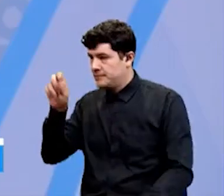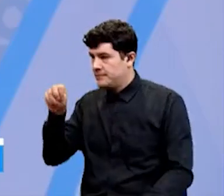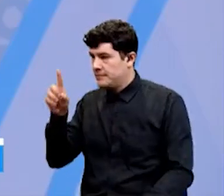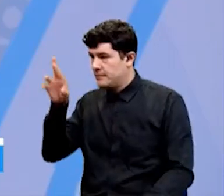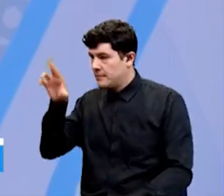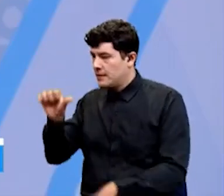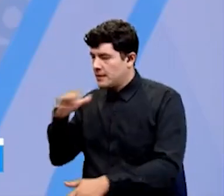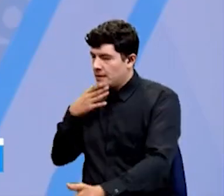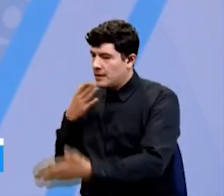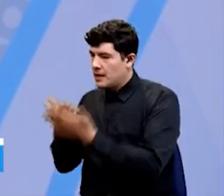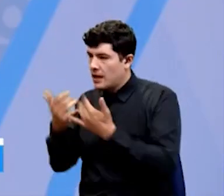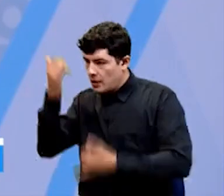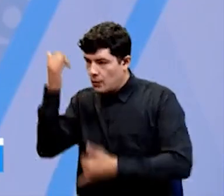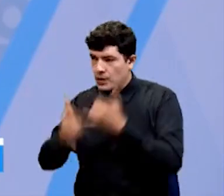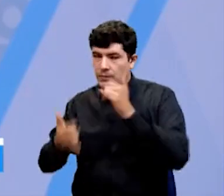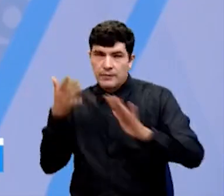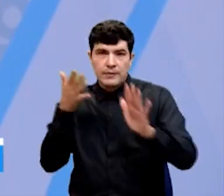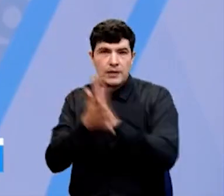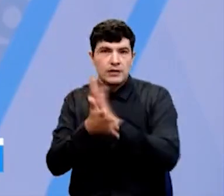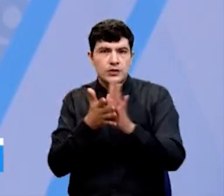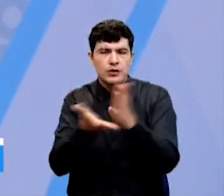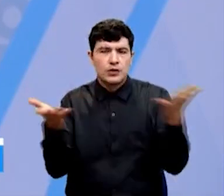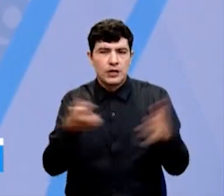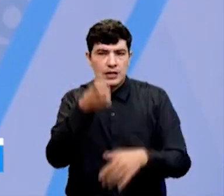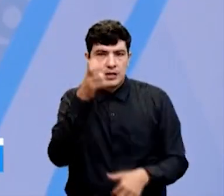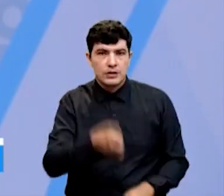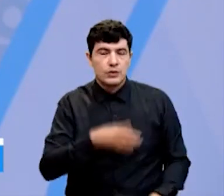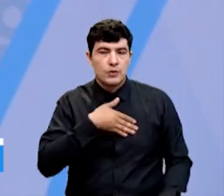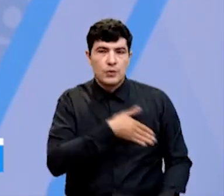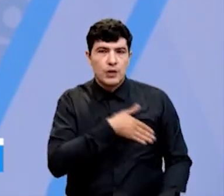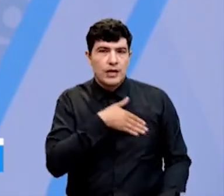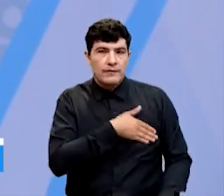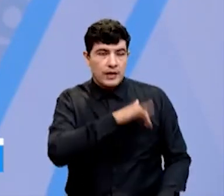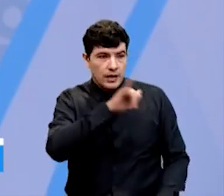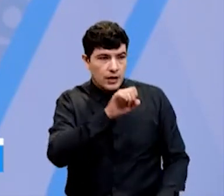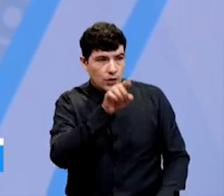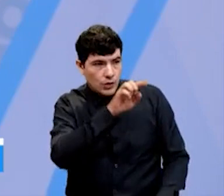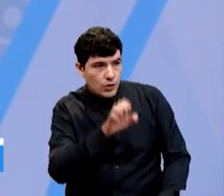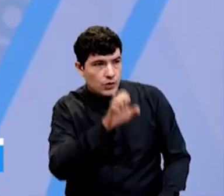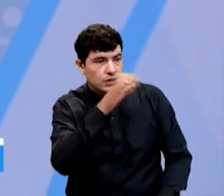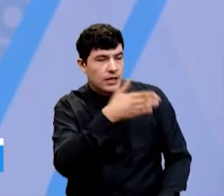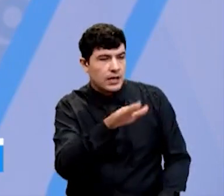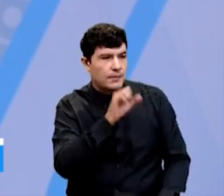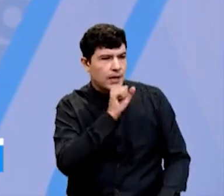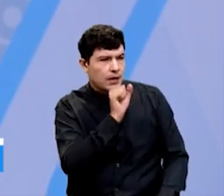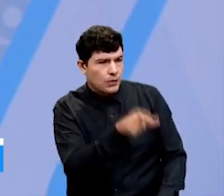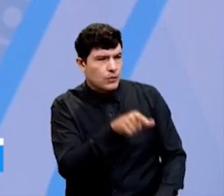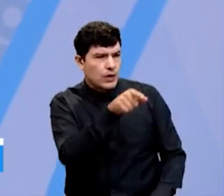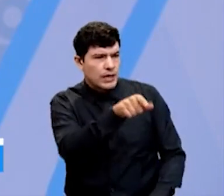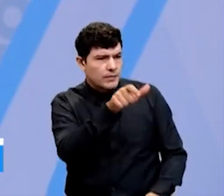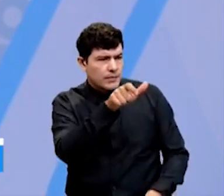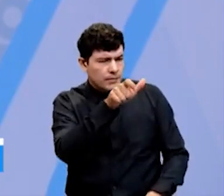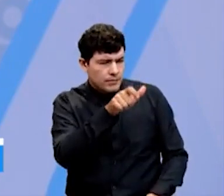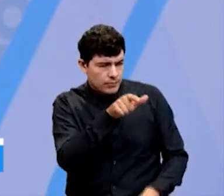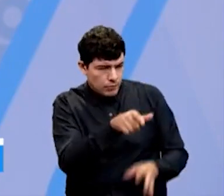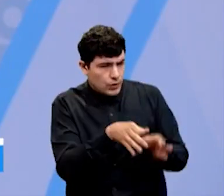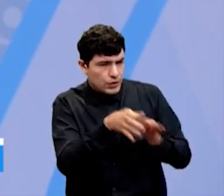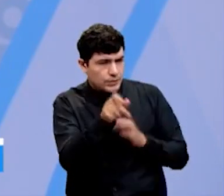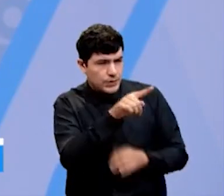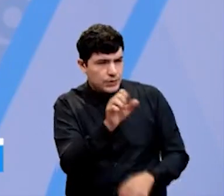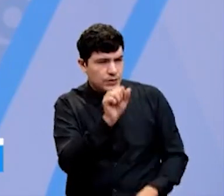arrancamos esta ronda informativa electoral en el sur de Bolívar. José Elías Martínez, ¿cuántos candidatos se inscribieron en el municipio de Santa